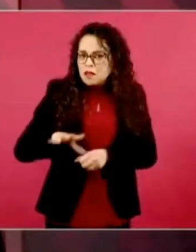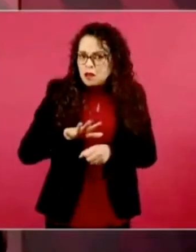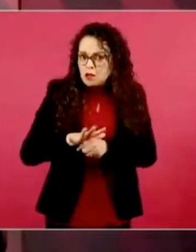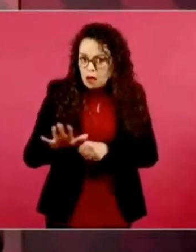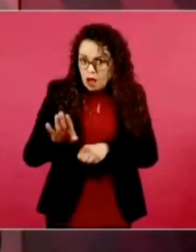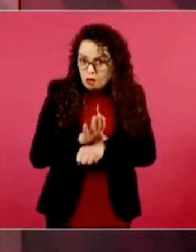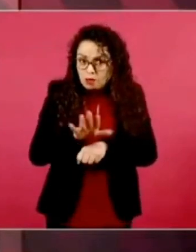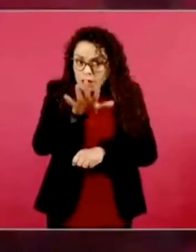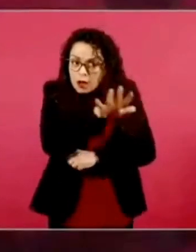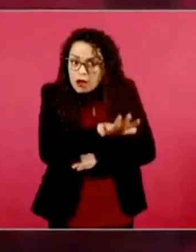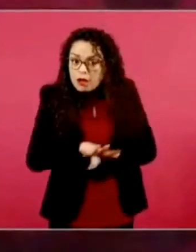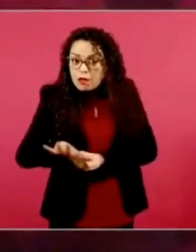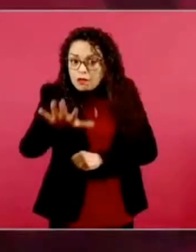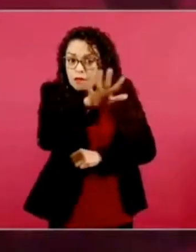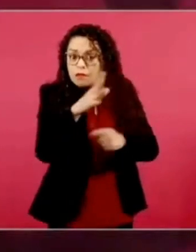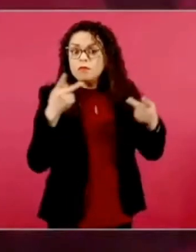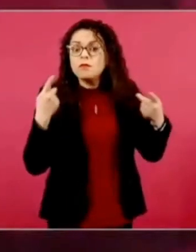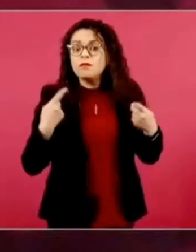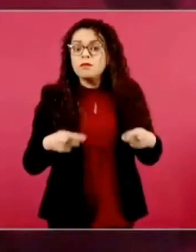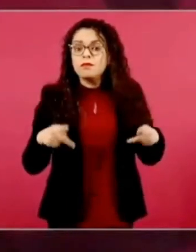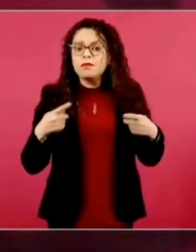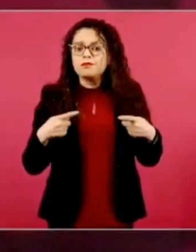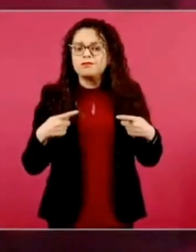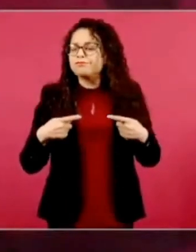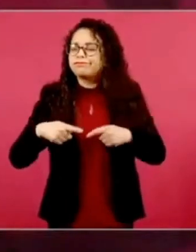lo que le importa es el dinero.